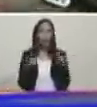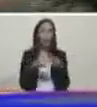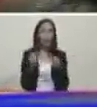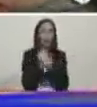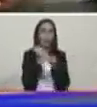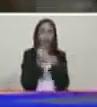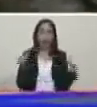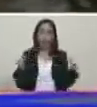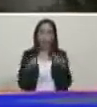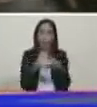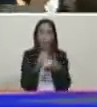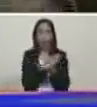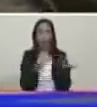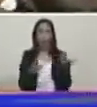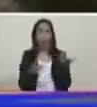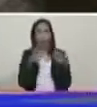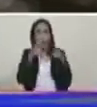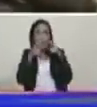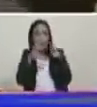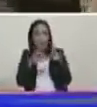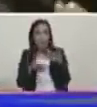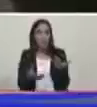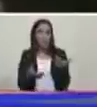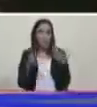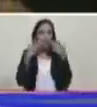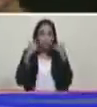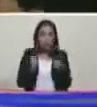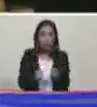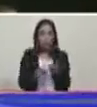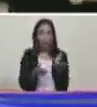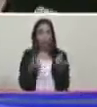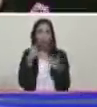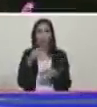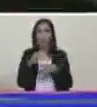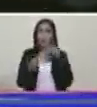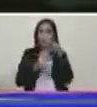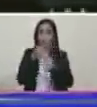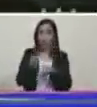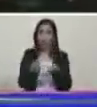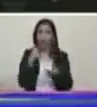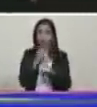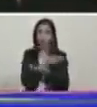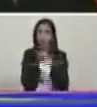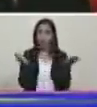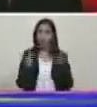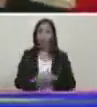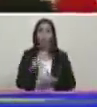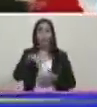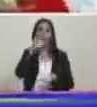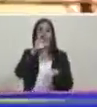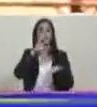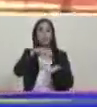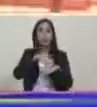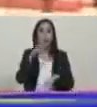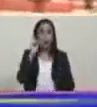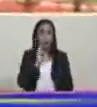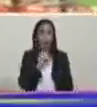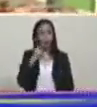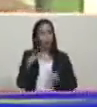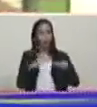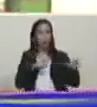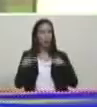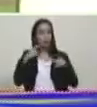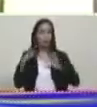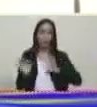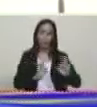en el dispositivo de seguridad queremos expresarle, señor presidente, mi comandante jefe, que el Estado de Bolívar está listo y preparado